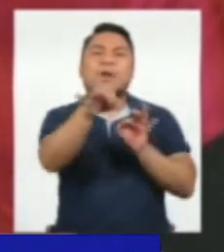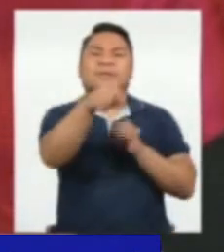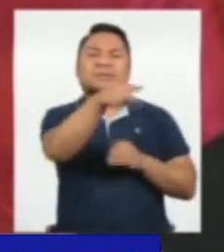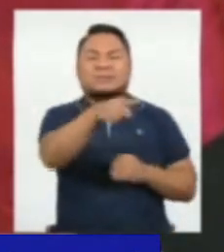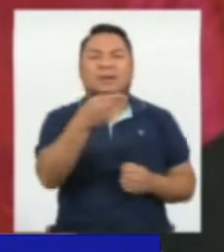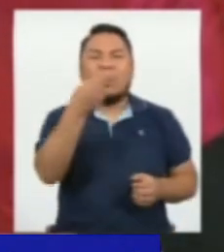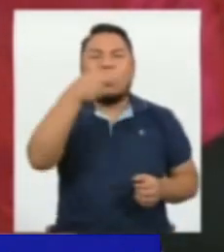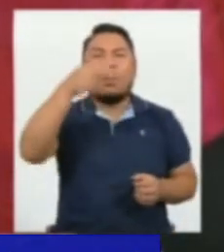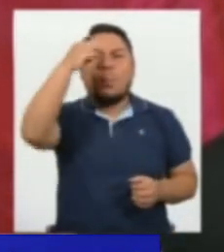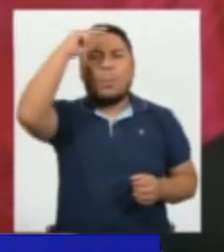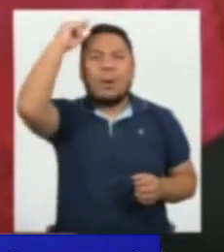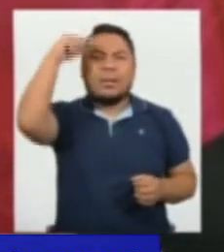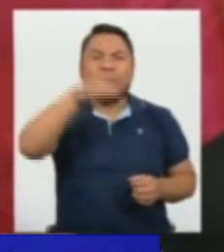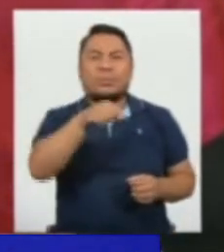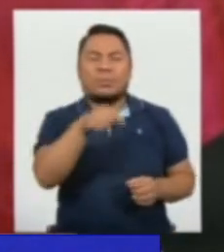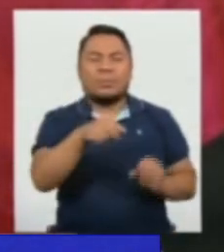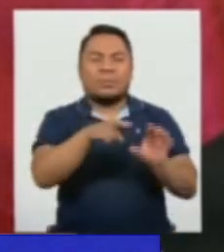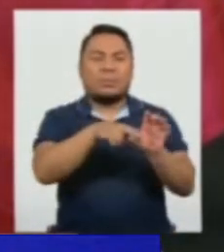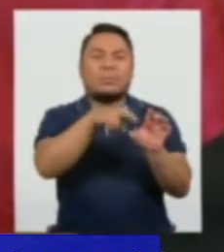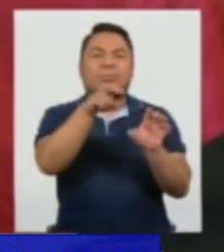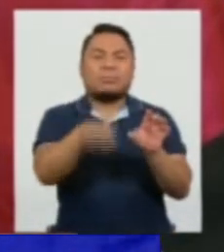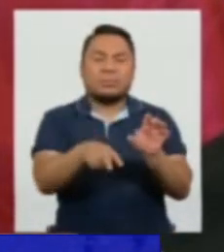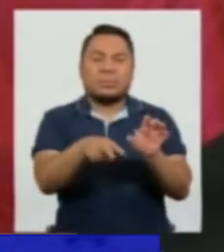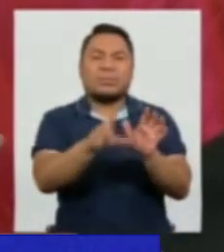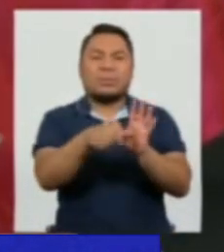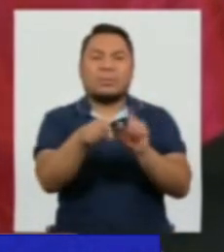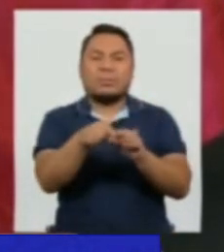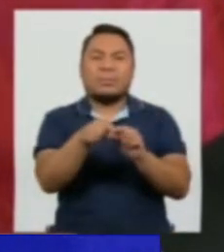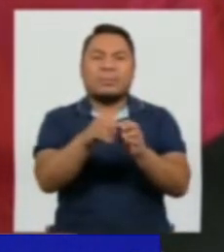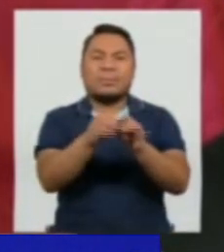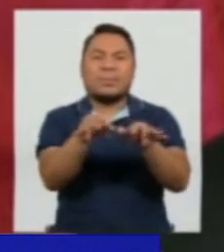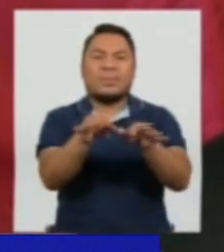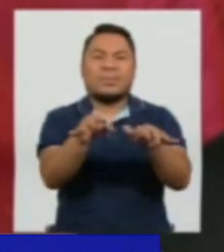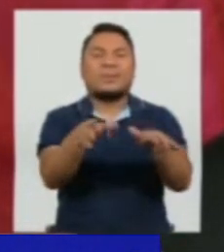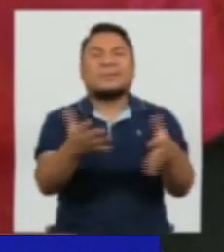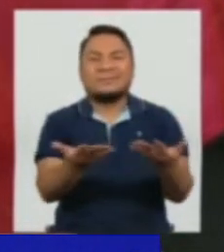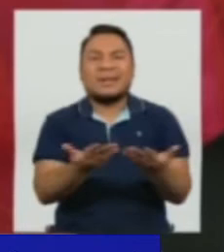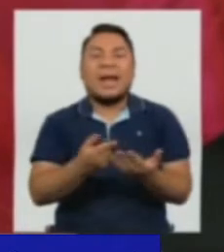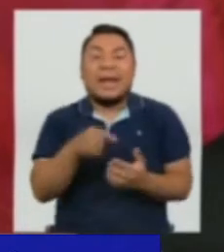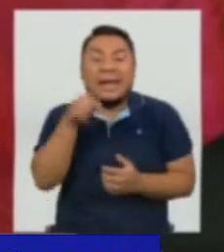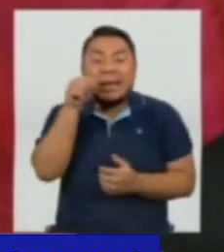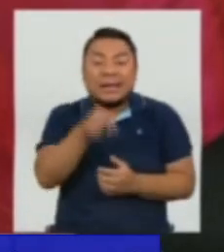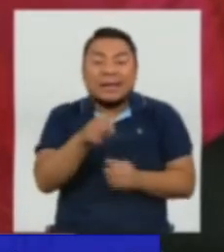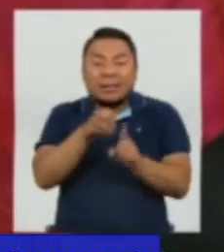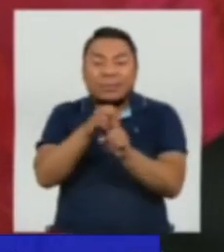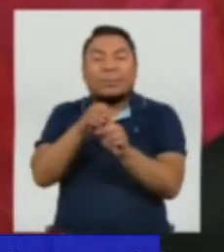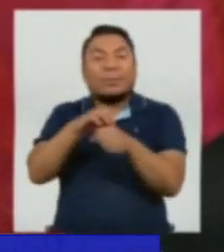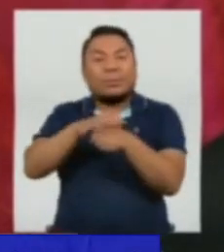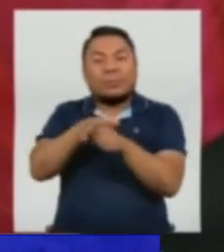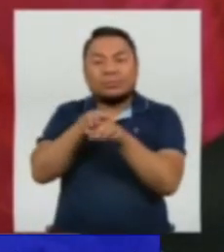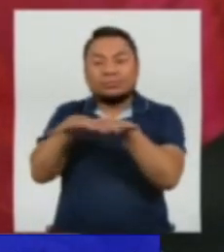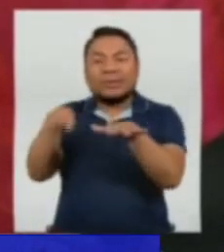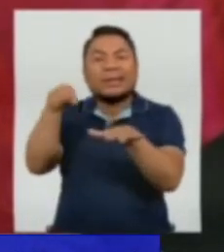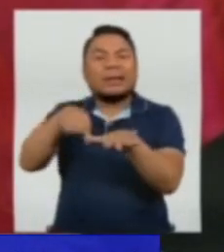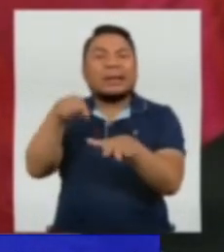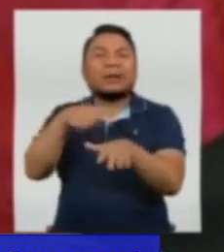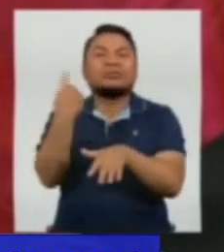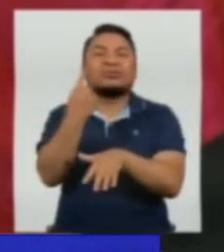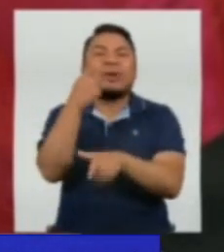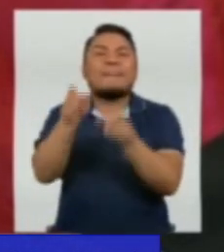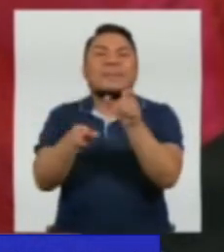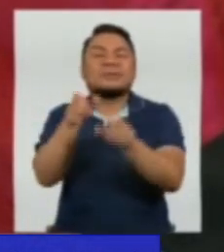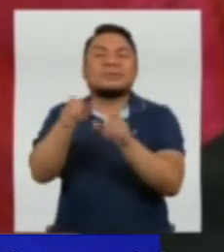e interprovincial de pasajeros hace 23 días tomamos cuenta que el virus había llegado